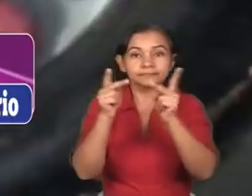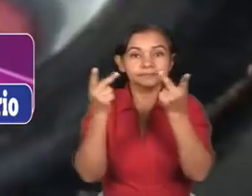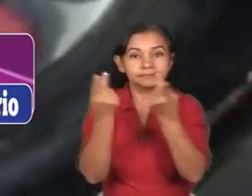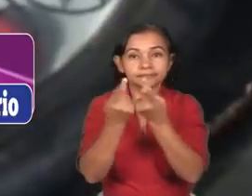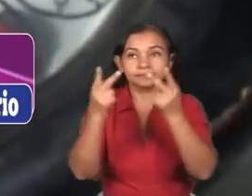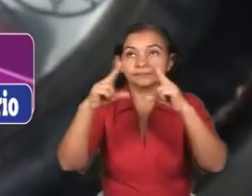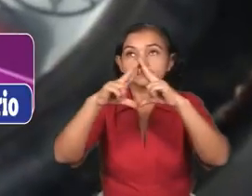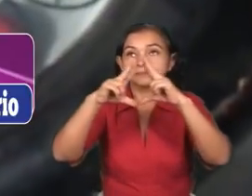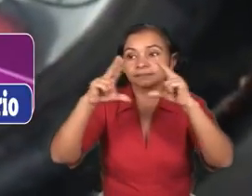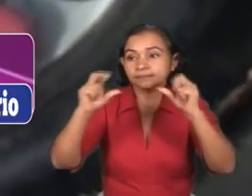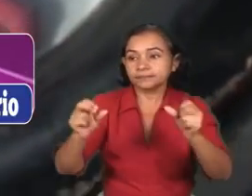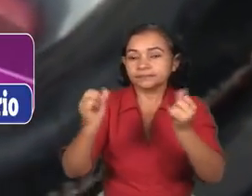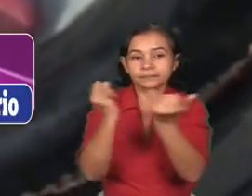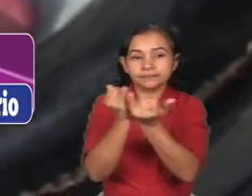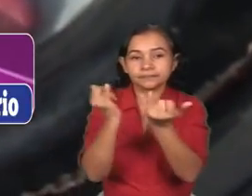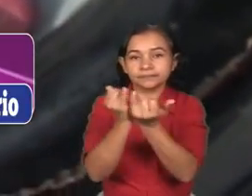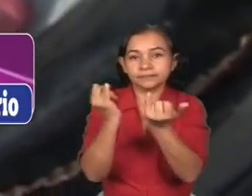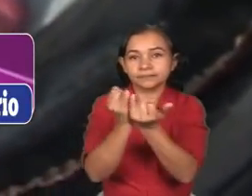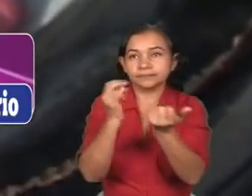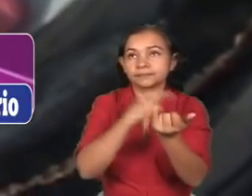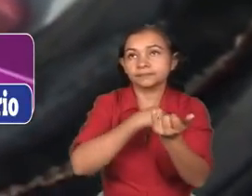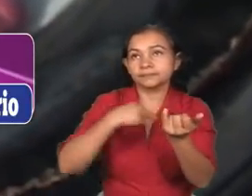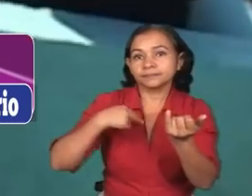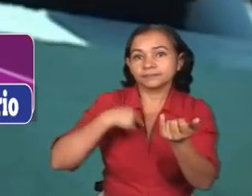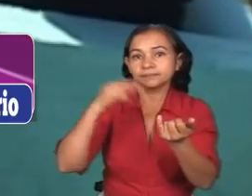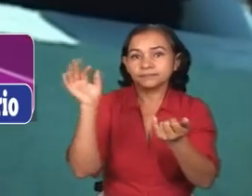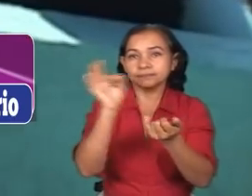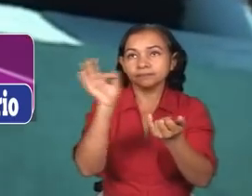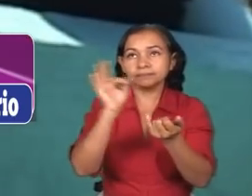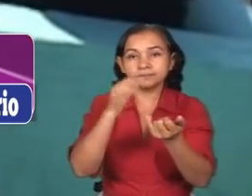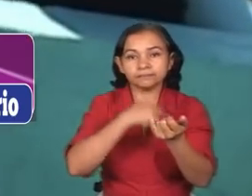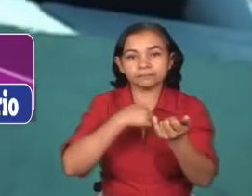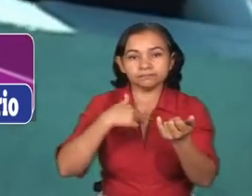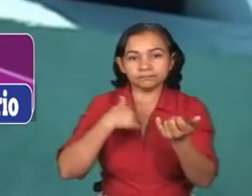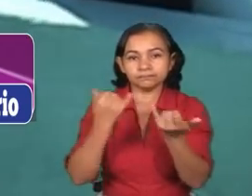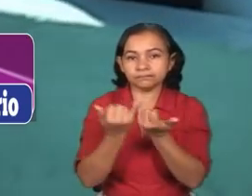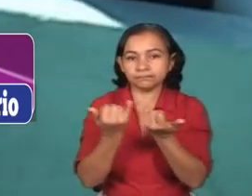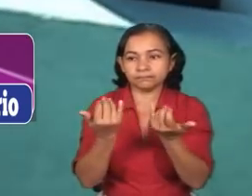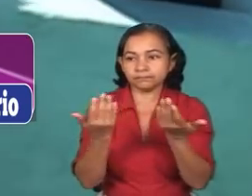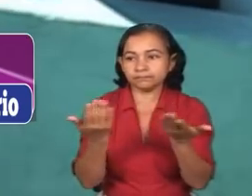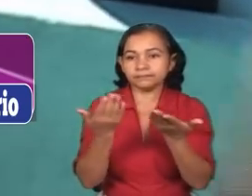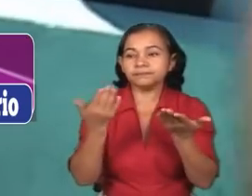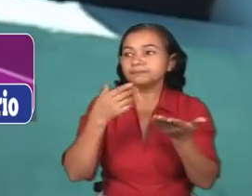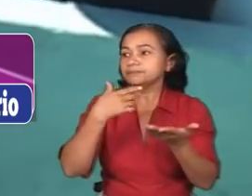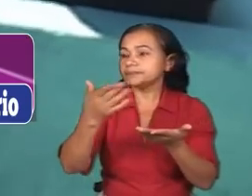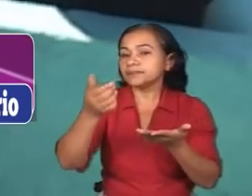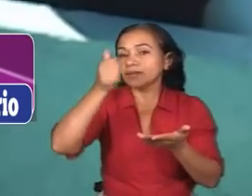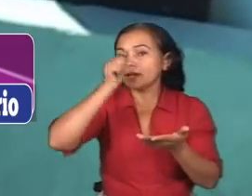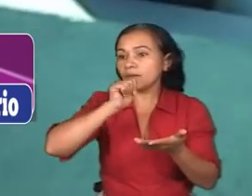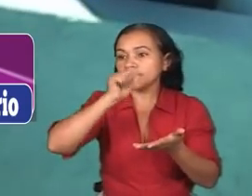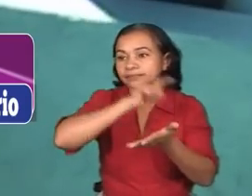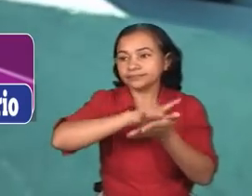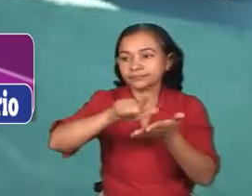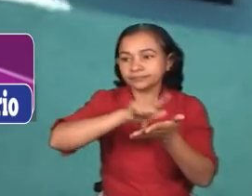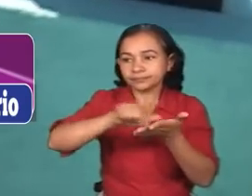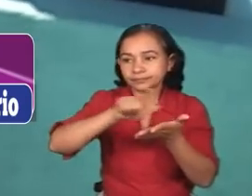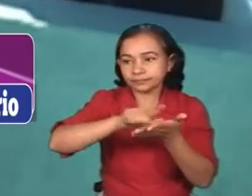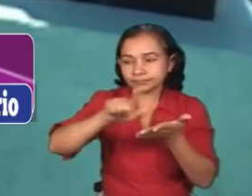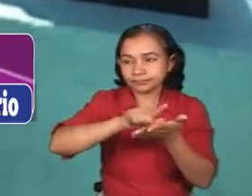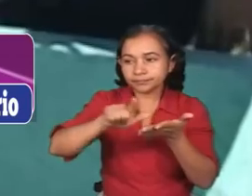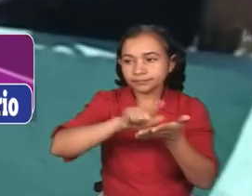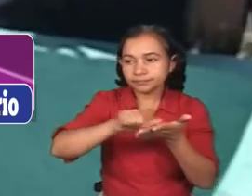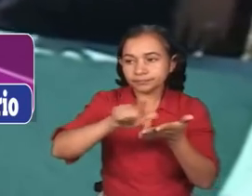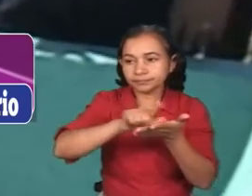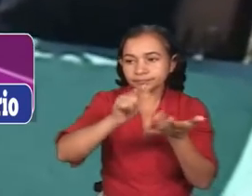gobierno del Frente Sandinista, en de una forma decidida avanzar en este tema del agua potable y saneamiento. Y ahí